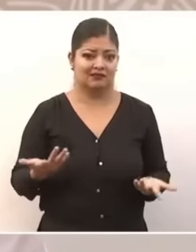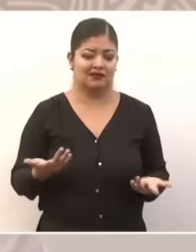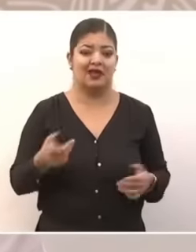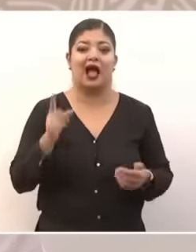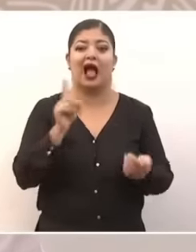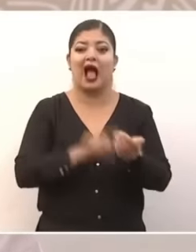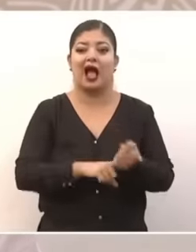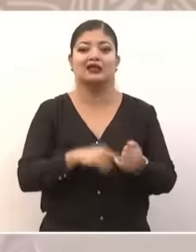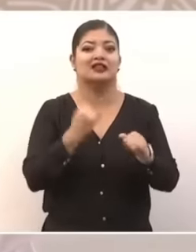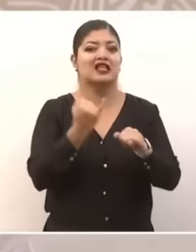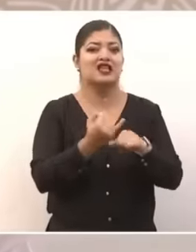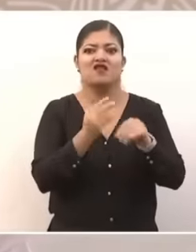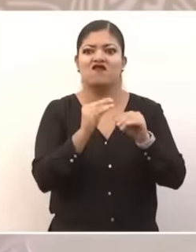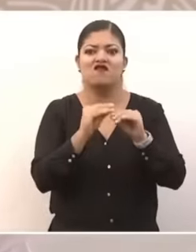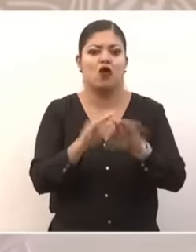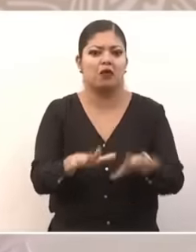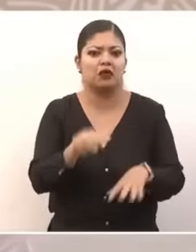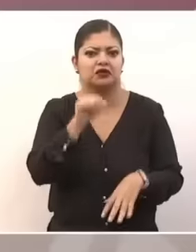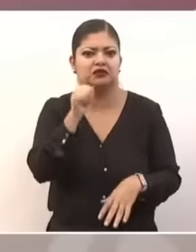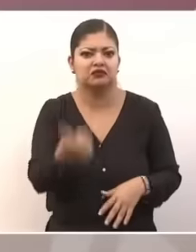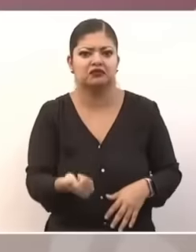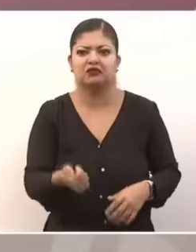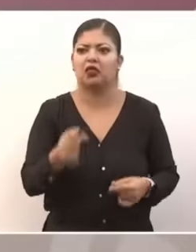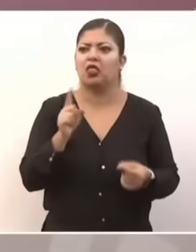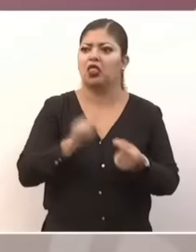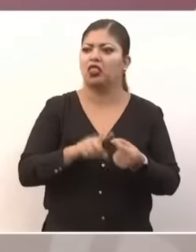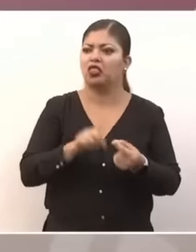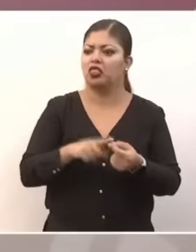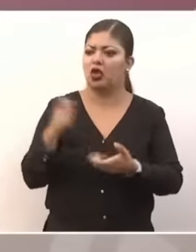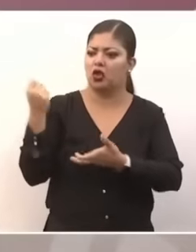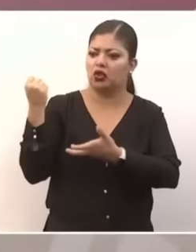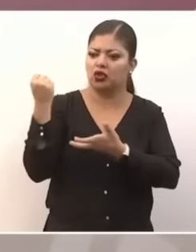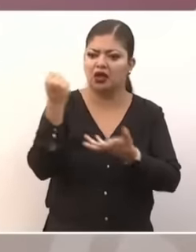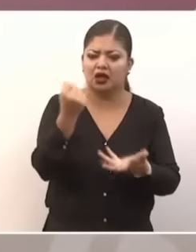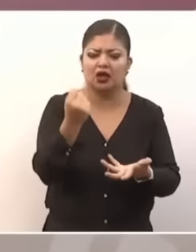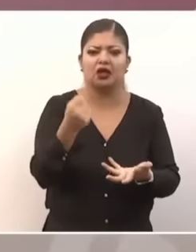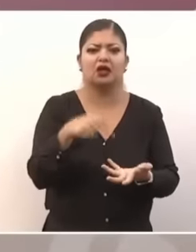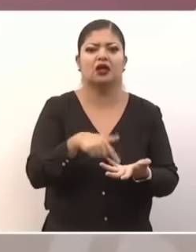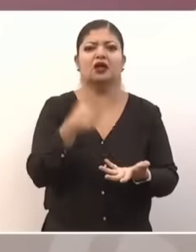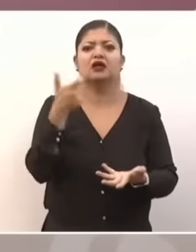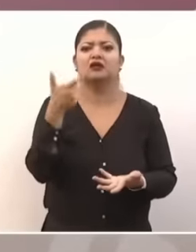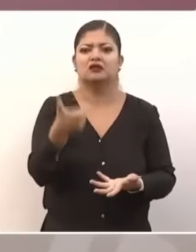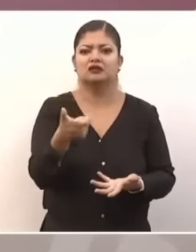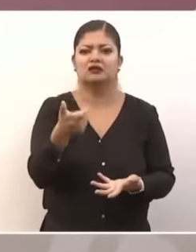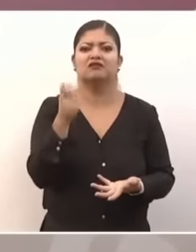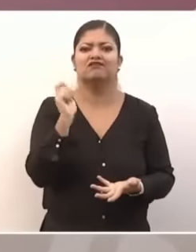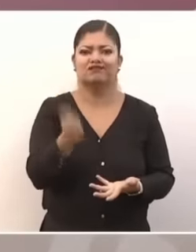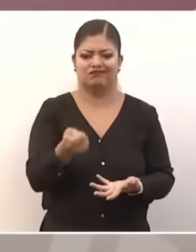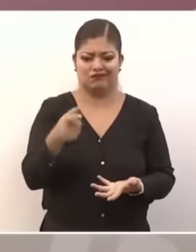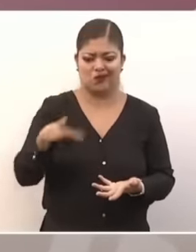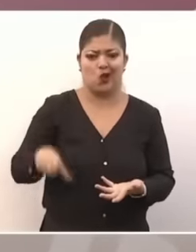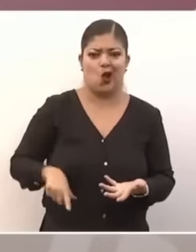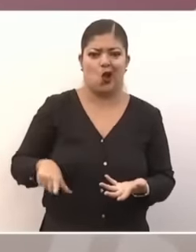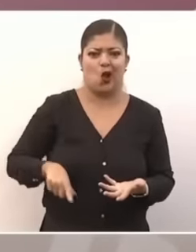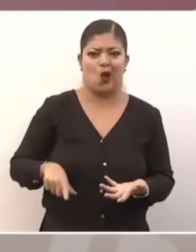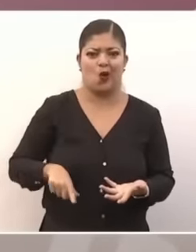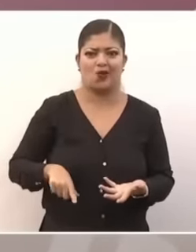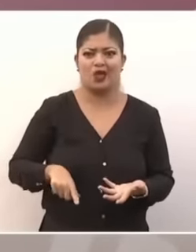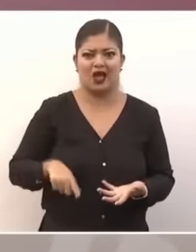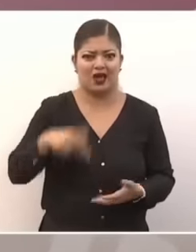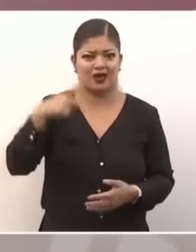desinformados, decían de que el presupuesto era dinero del gobierno, y